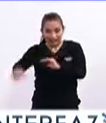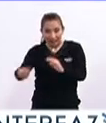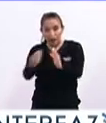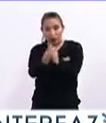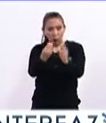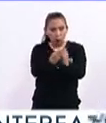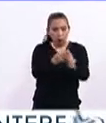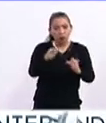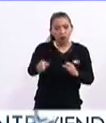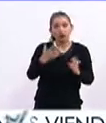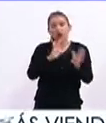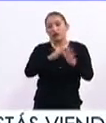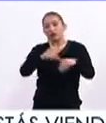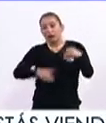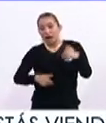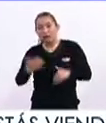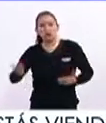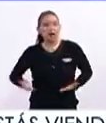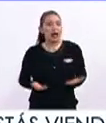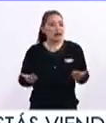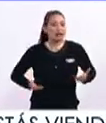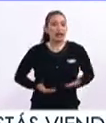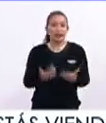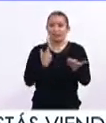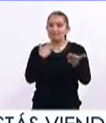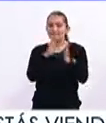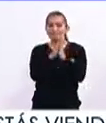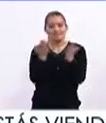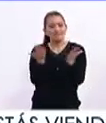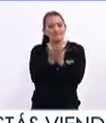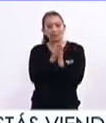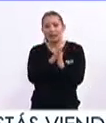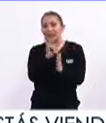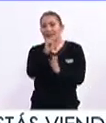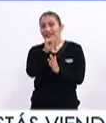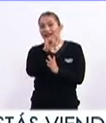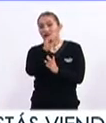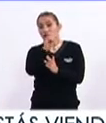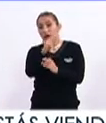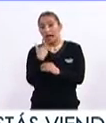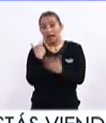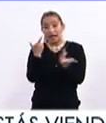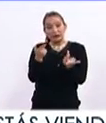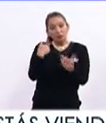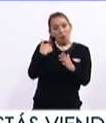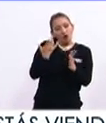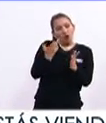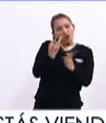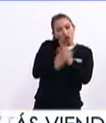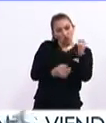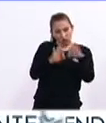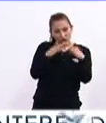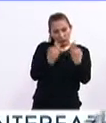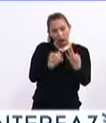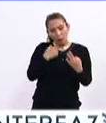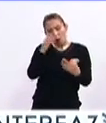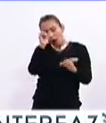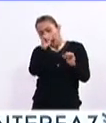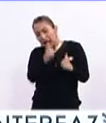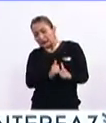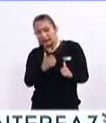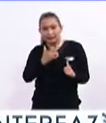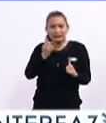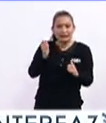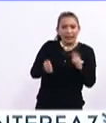danza, teatro, literatura, etcétera, etcétera, etcétera. Estas dos maneras de sentir el arte nos permiten ofrecer